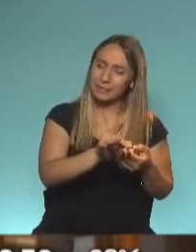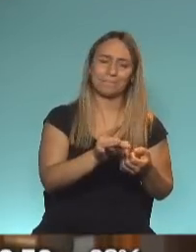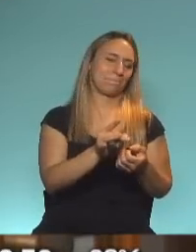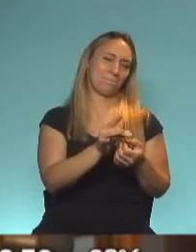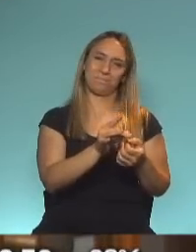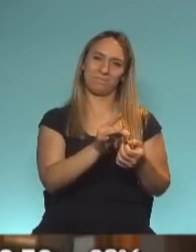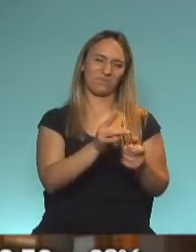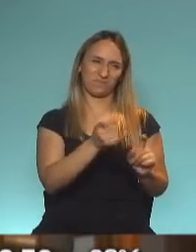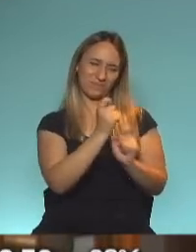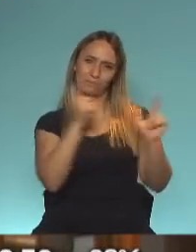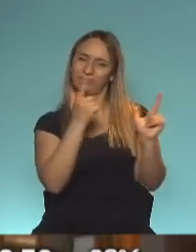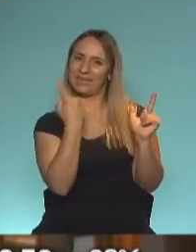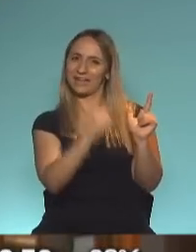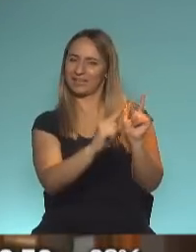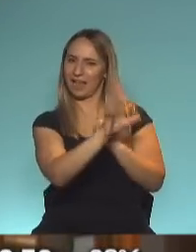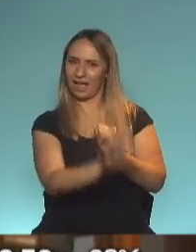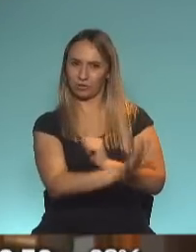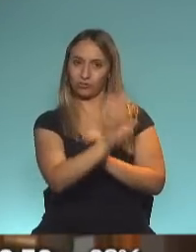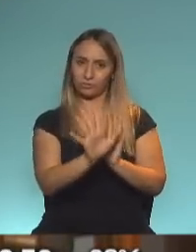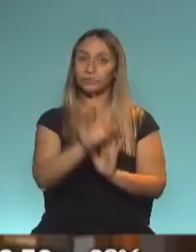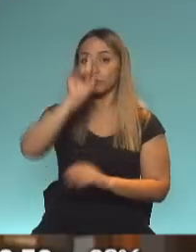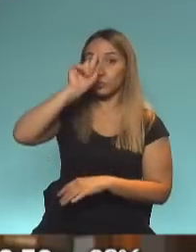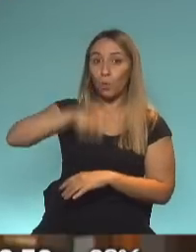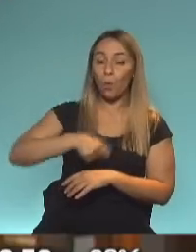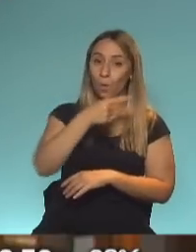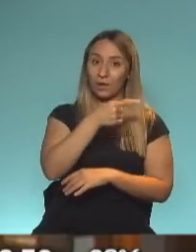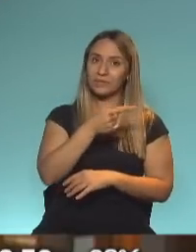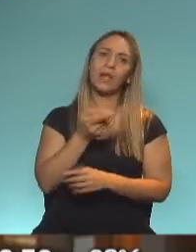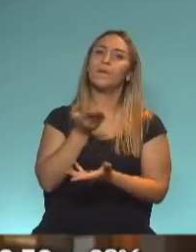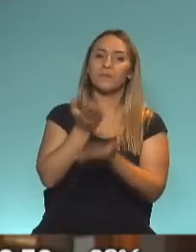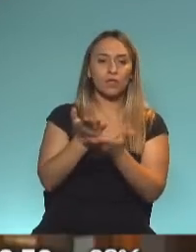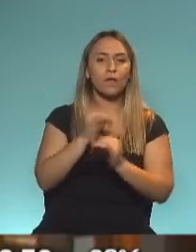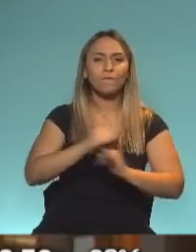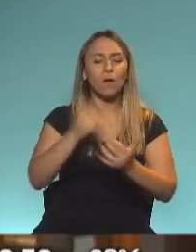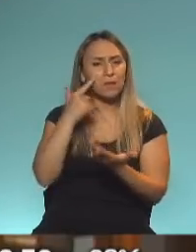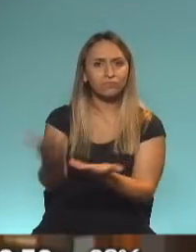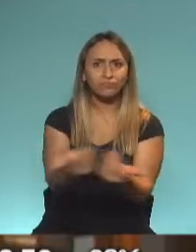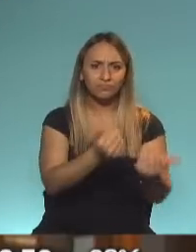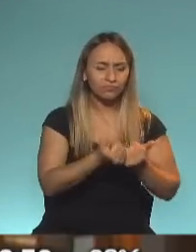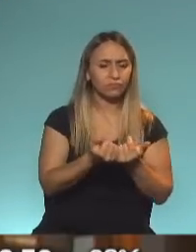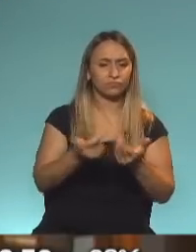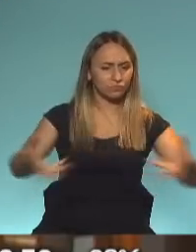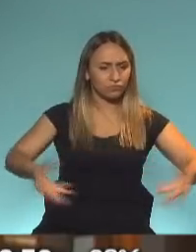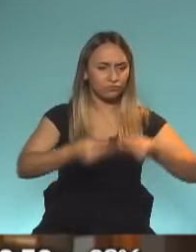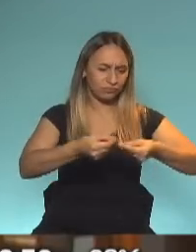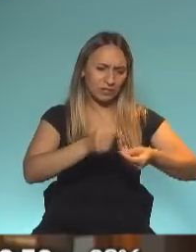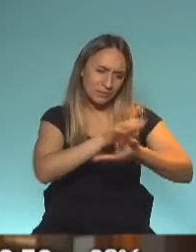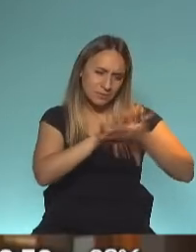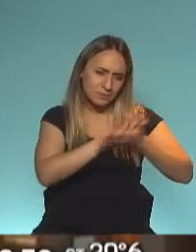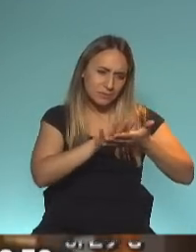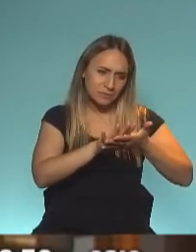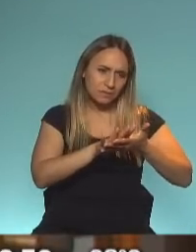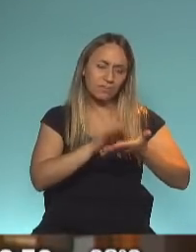menos llamativo, ¿no? Un juez que estaba pidiendo informes y que tomó esta resolución antes de recibir los